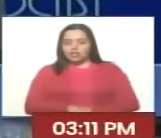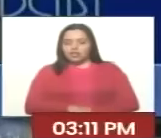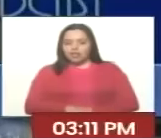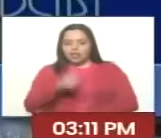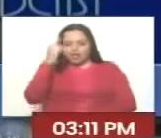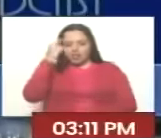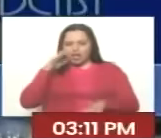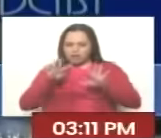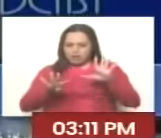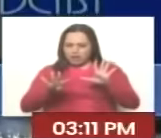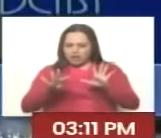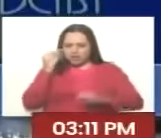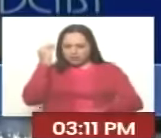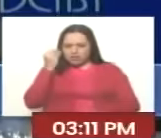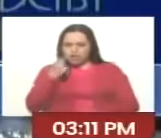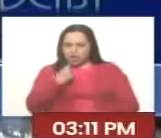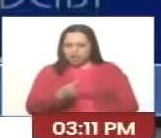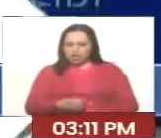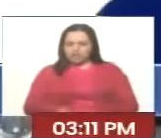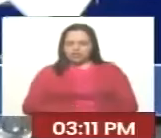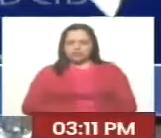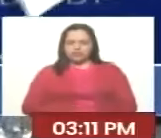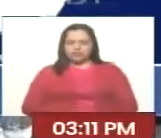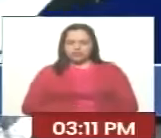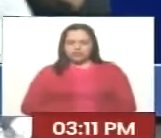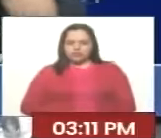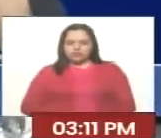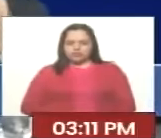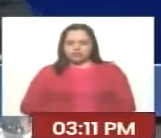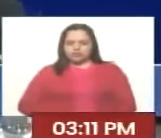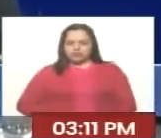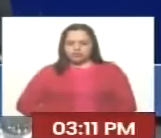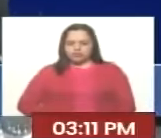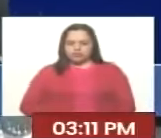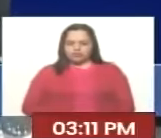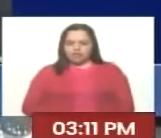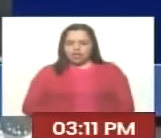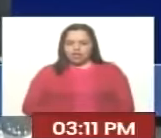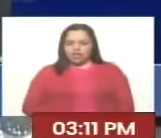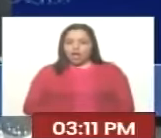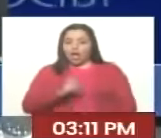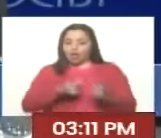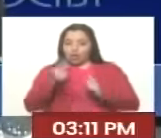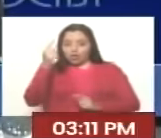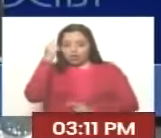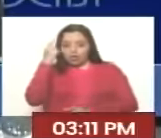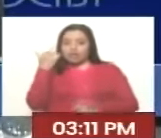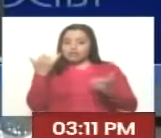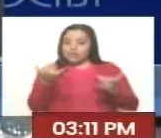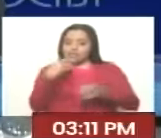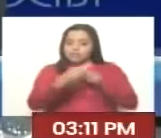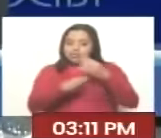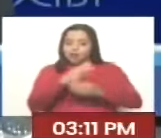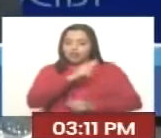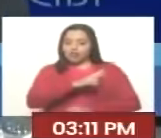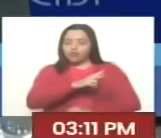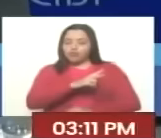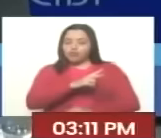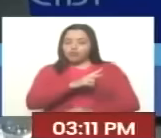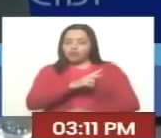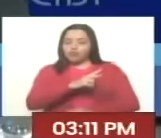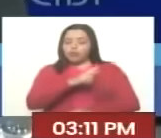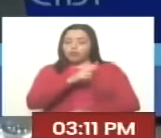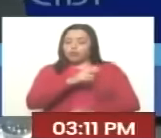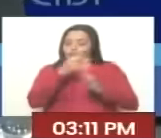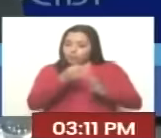creo que lo dije aquí, si me permite para ser preciso, hace unos días la acusación de estas personas.